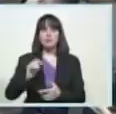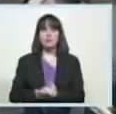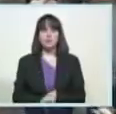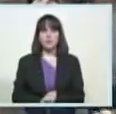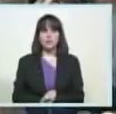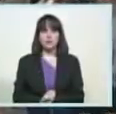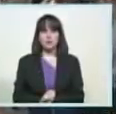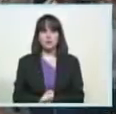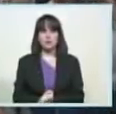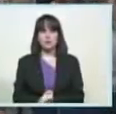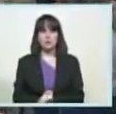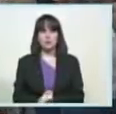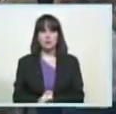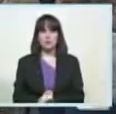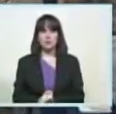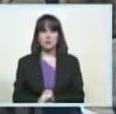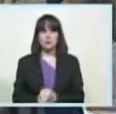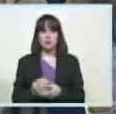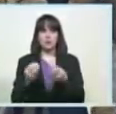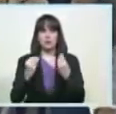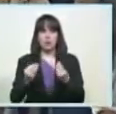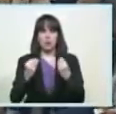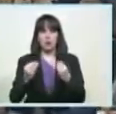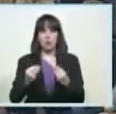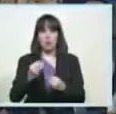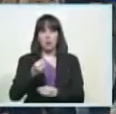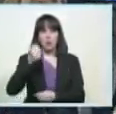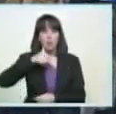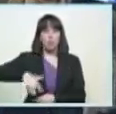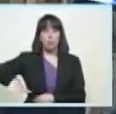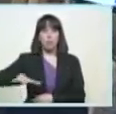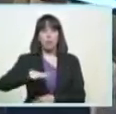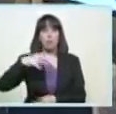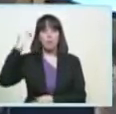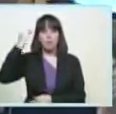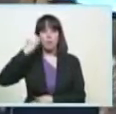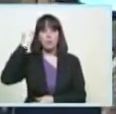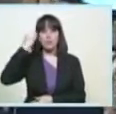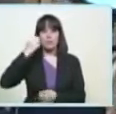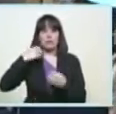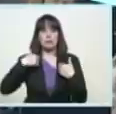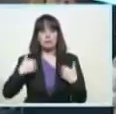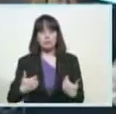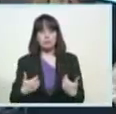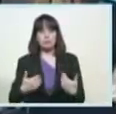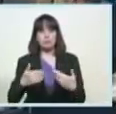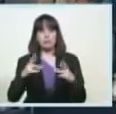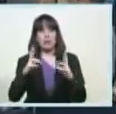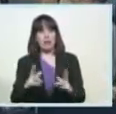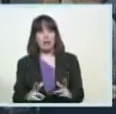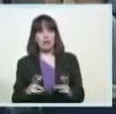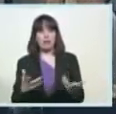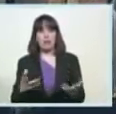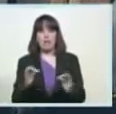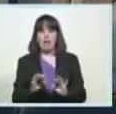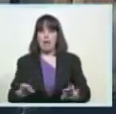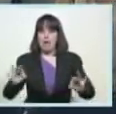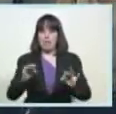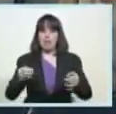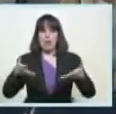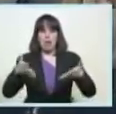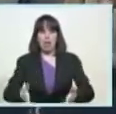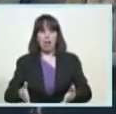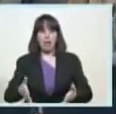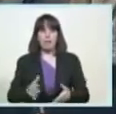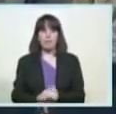de los factores de la guerra económica que creen que el pueblo se va a rendir y aquí nadie se ha rendido y